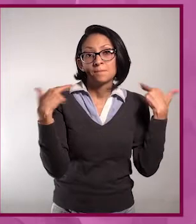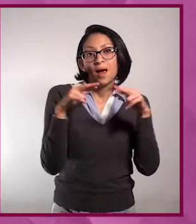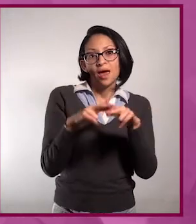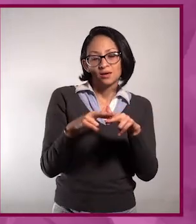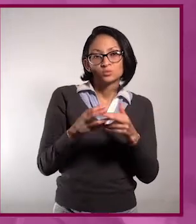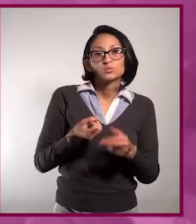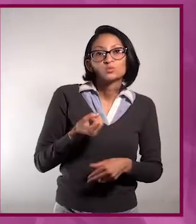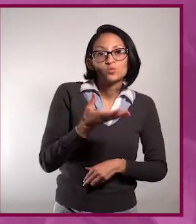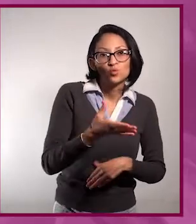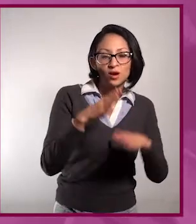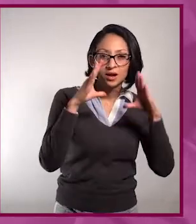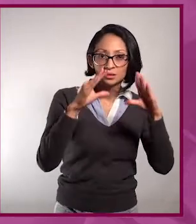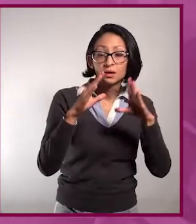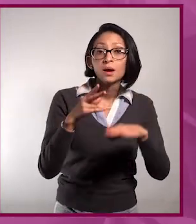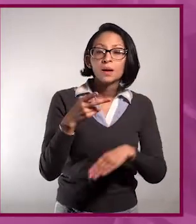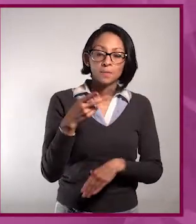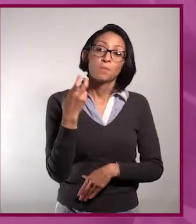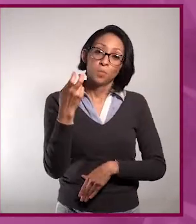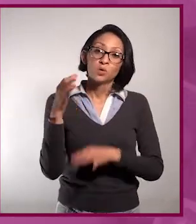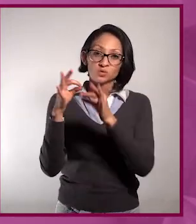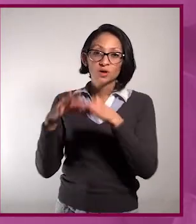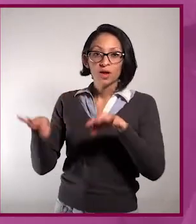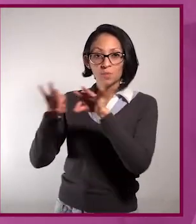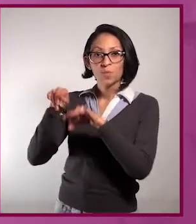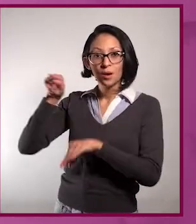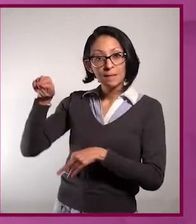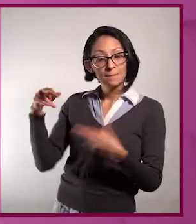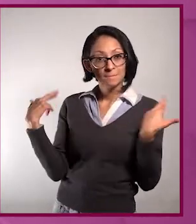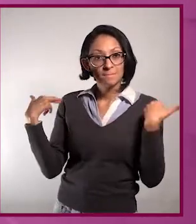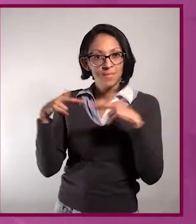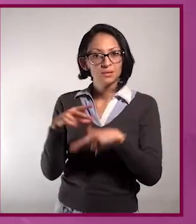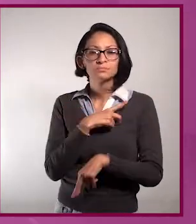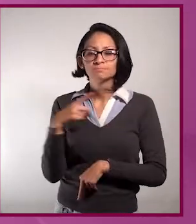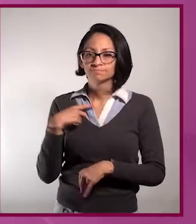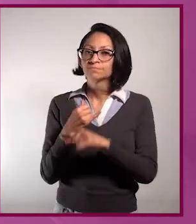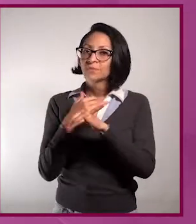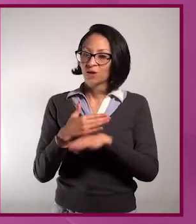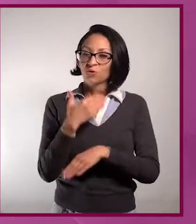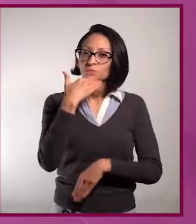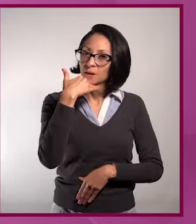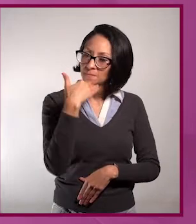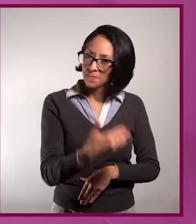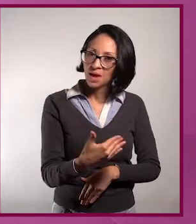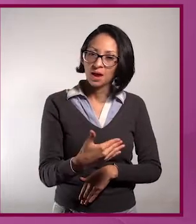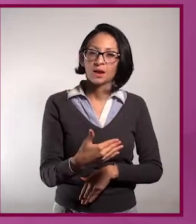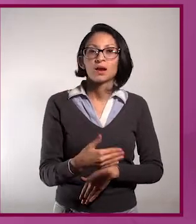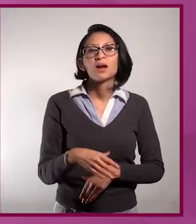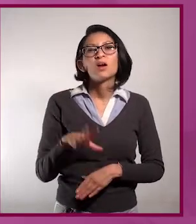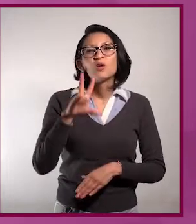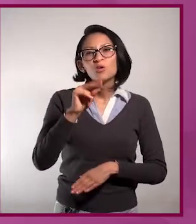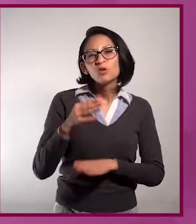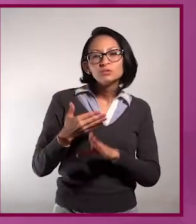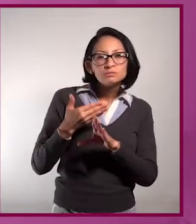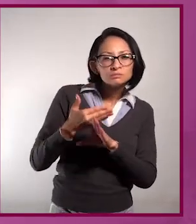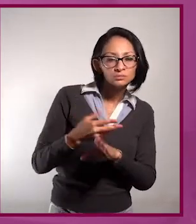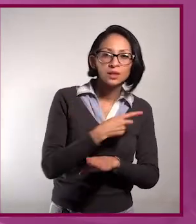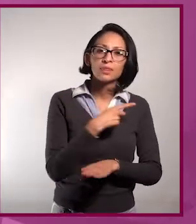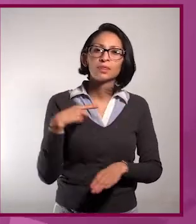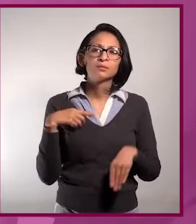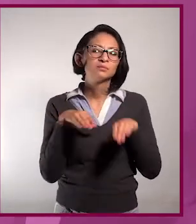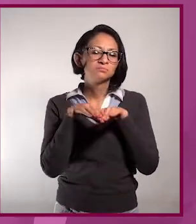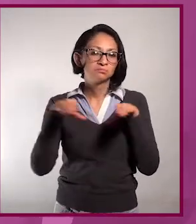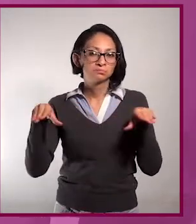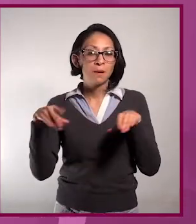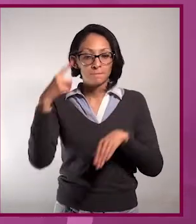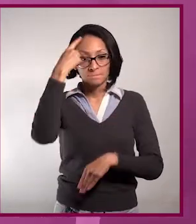maestros. Por eso es muy importante que los maestros tengan información veraz, laica, y que también puedan